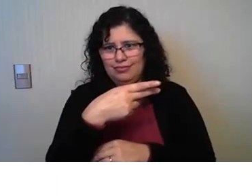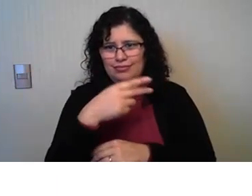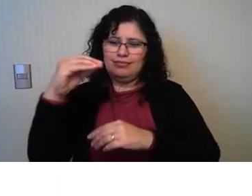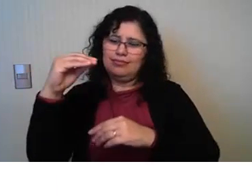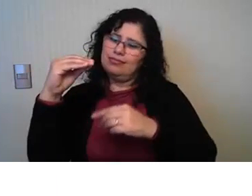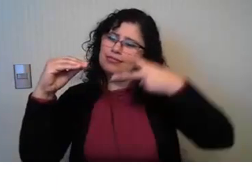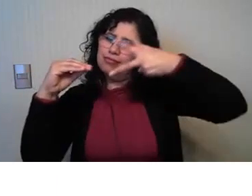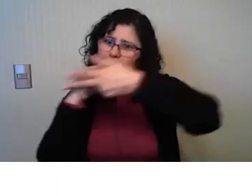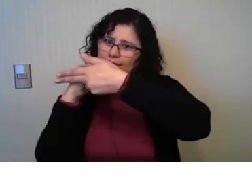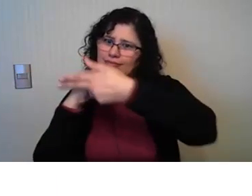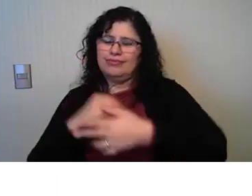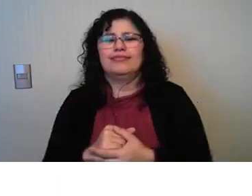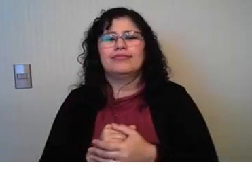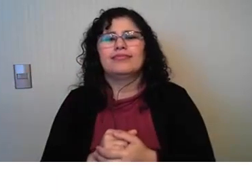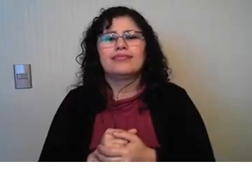Hay